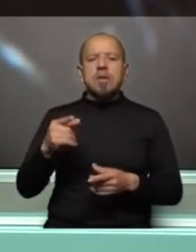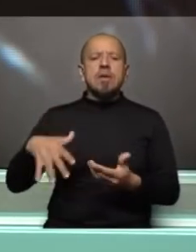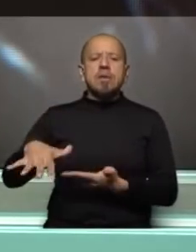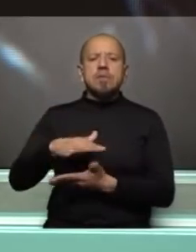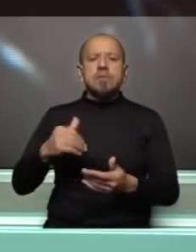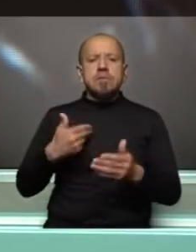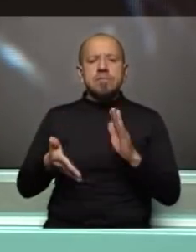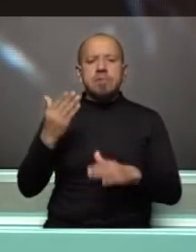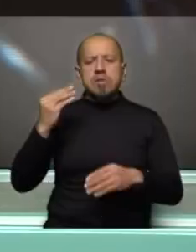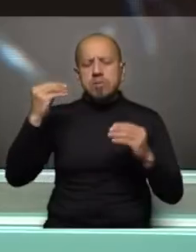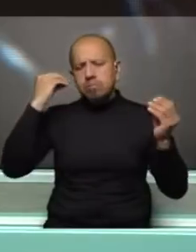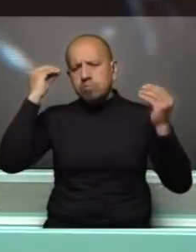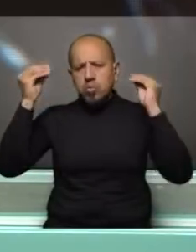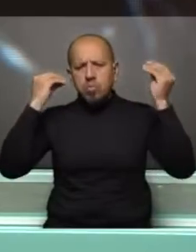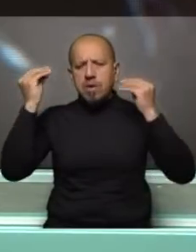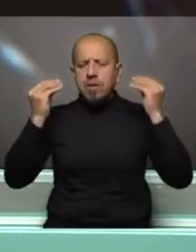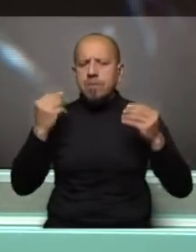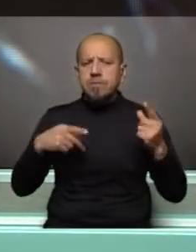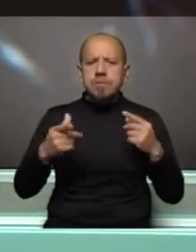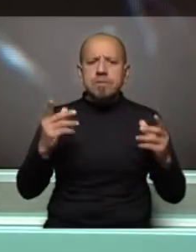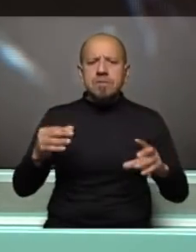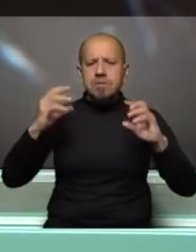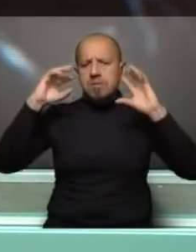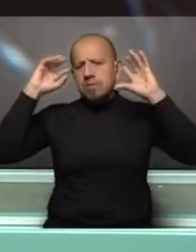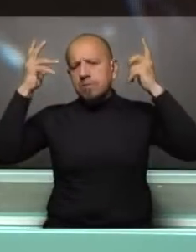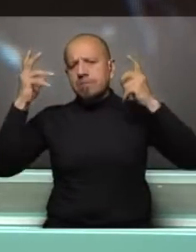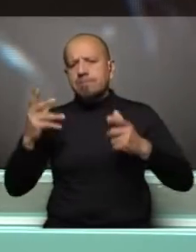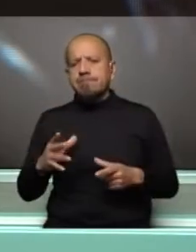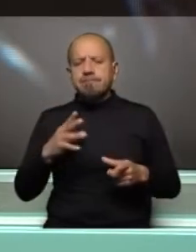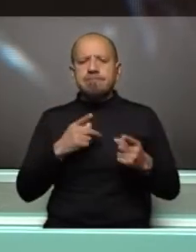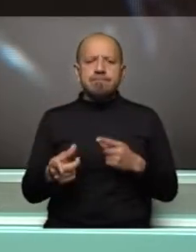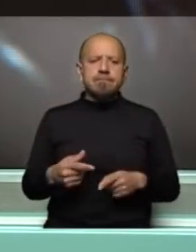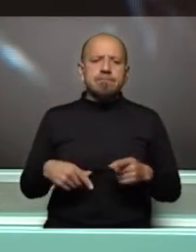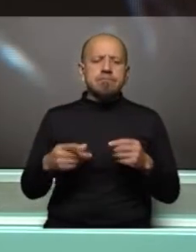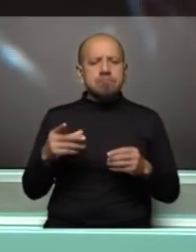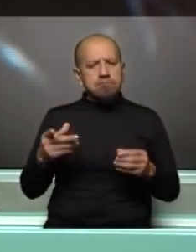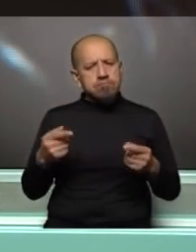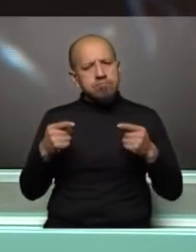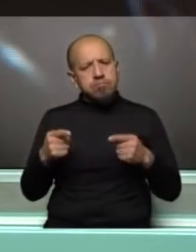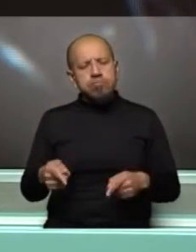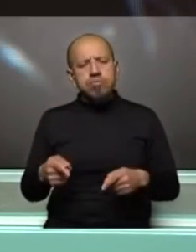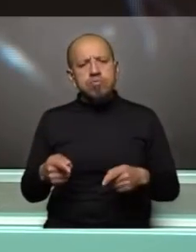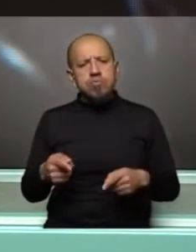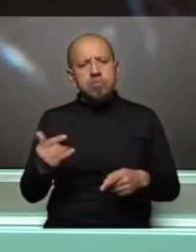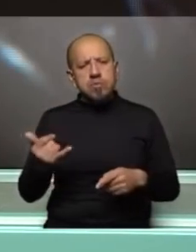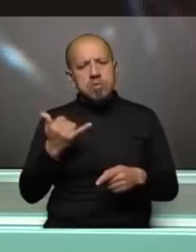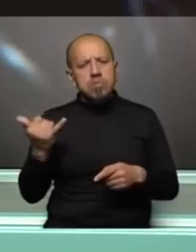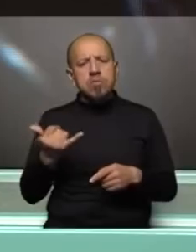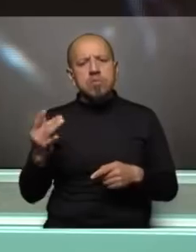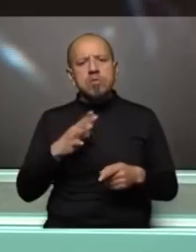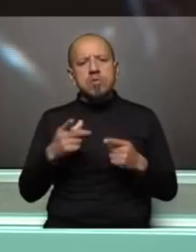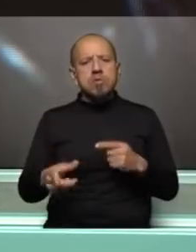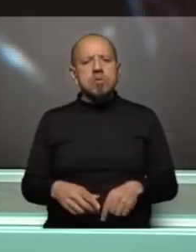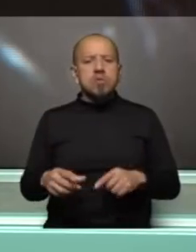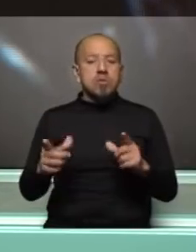preocupaciones es el grado de violencia que ha ido acumulando en este último tiempo donde no